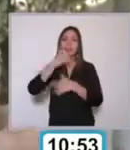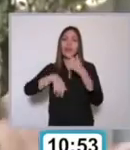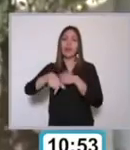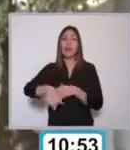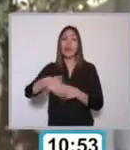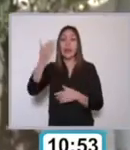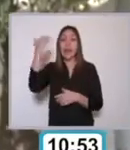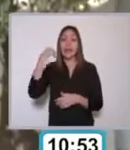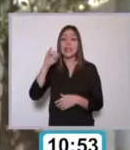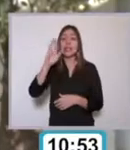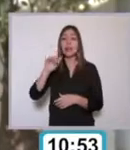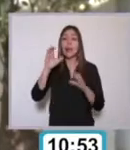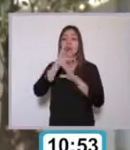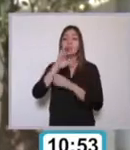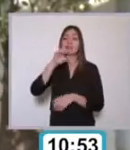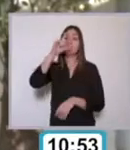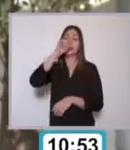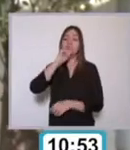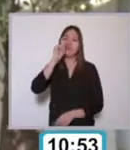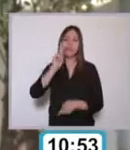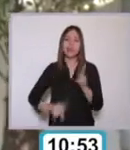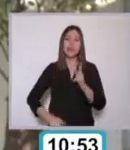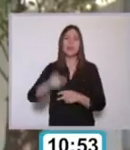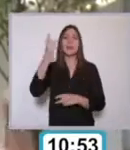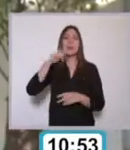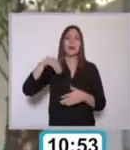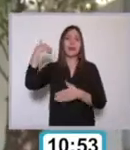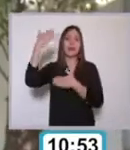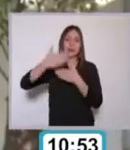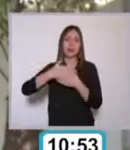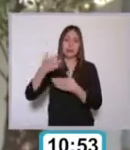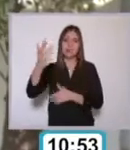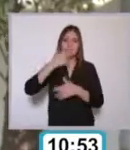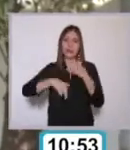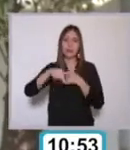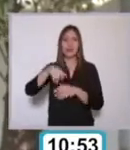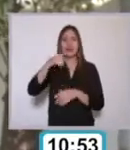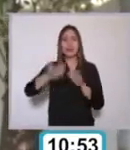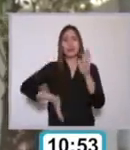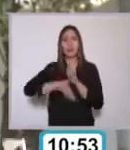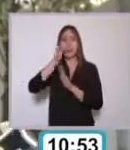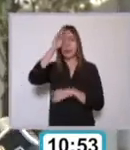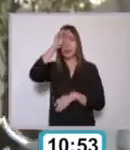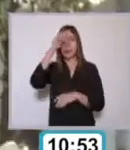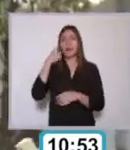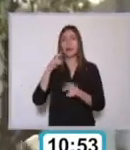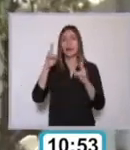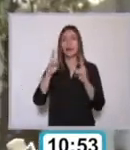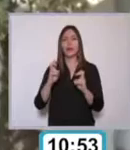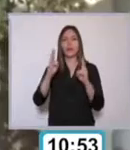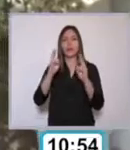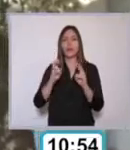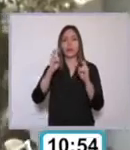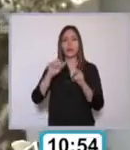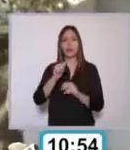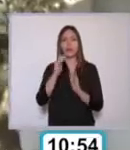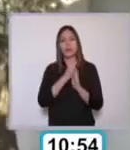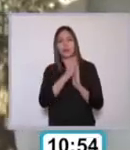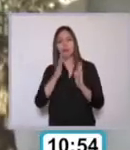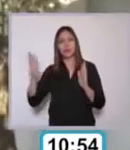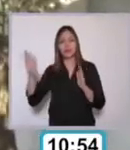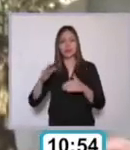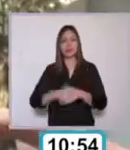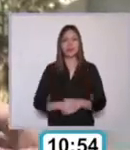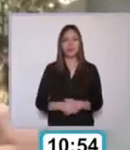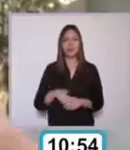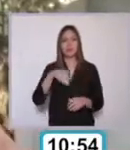concierto, queremos regresar a hacer más, por lo Pues menos bienvenidos. 3. Así que, bueno, y te contamos que vamos a viajar a Monterrey a grabar un featuring. ¿Te lo digo de primicia o